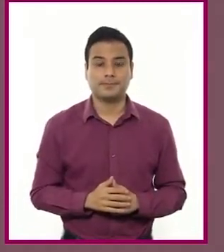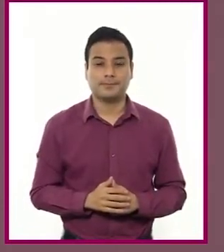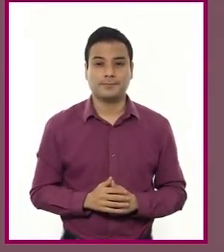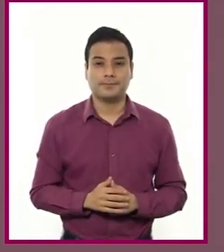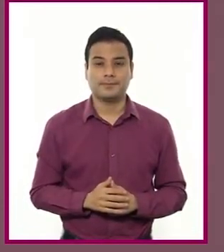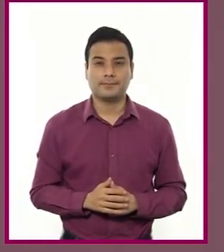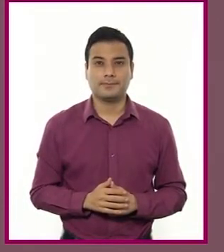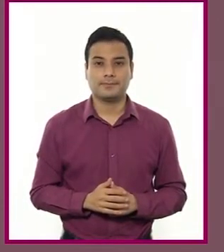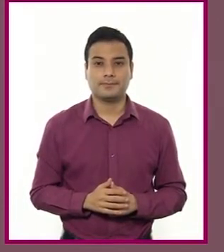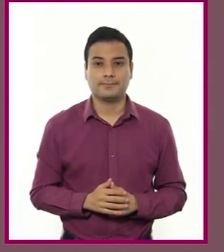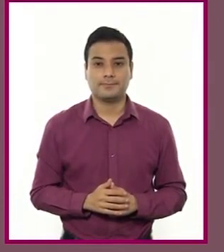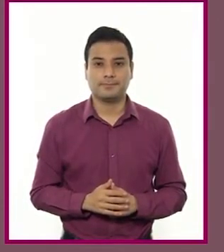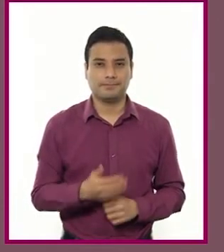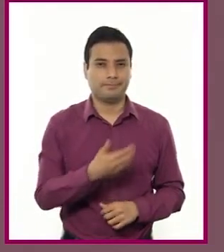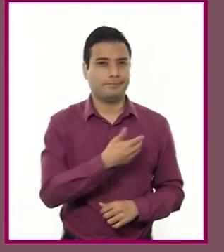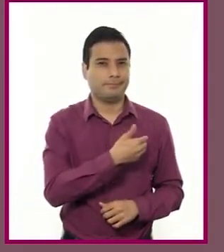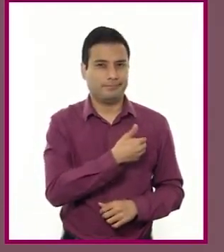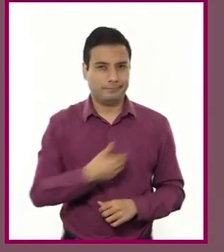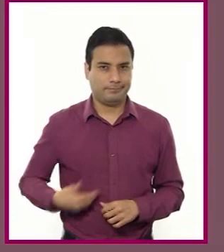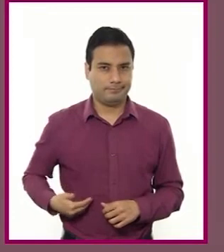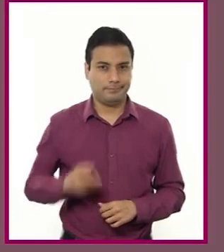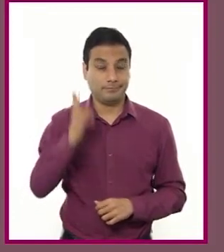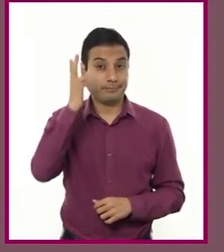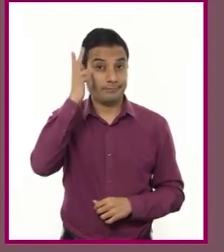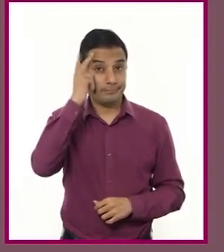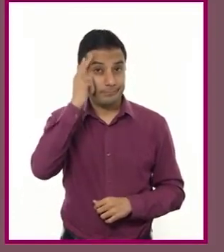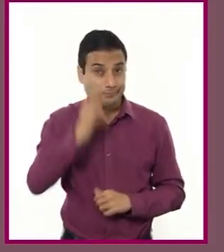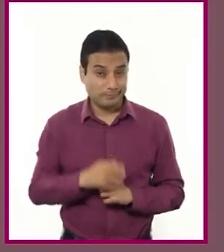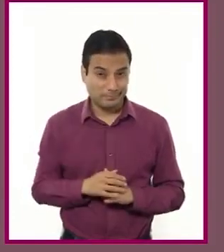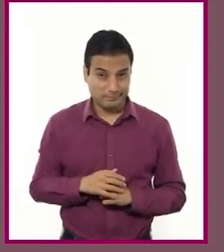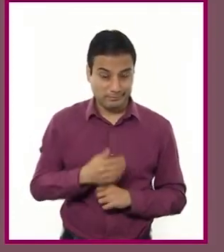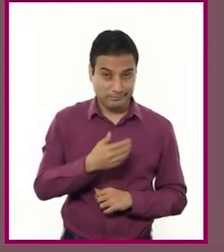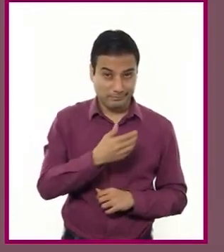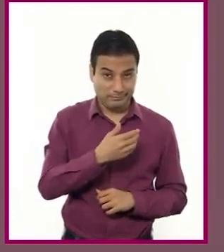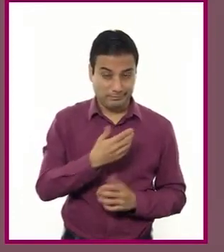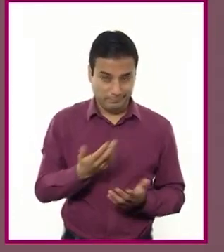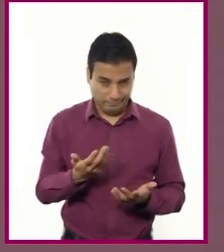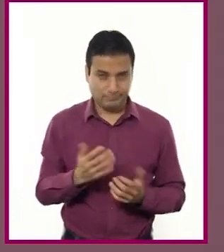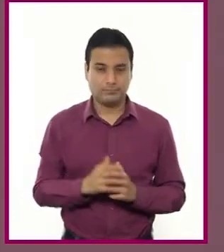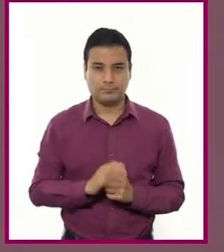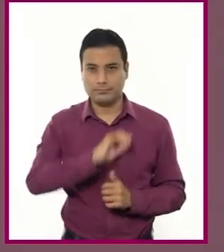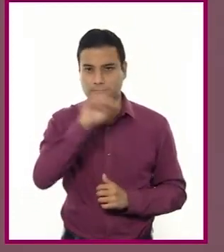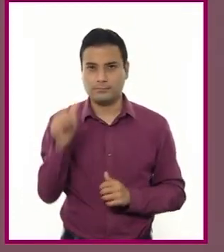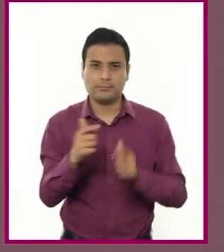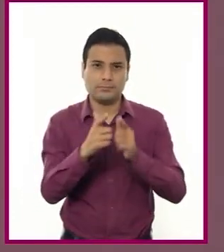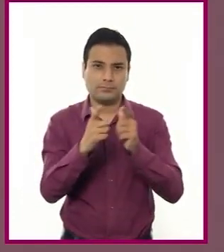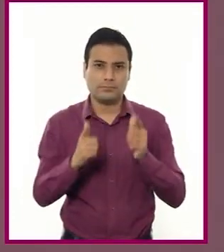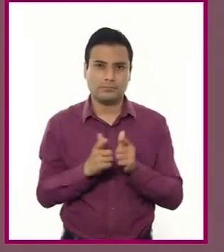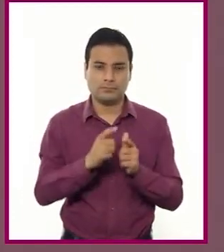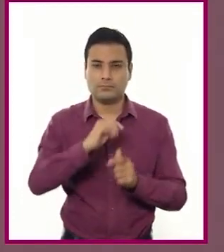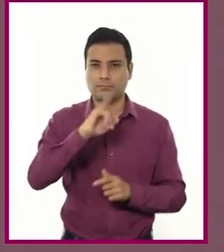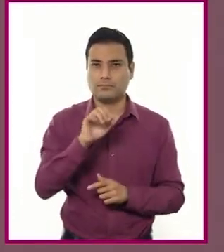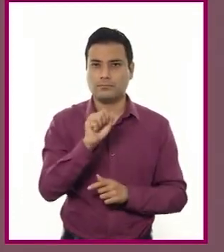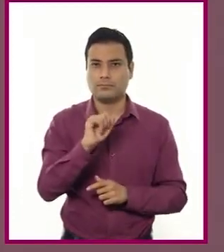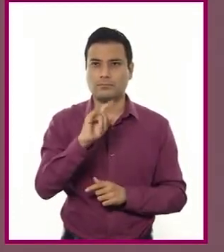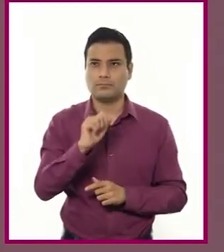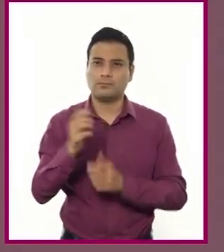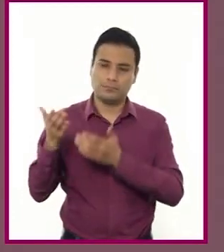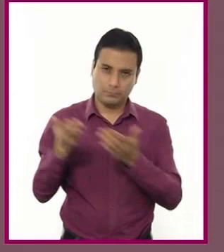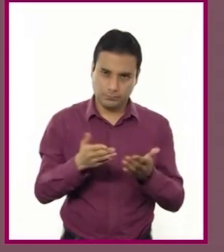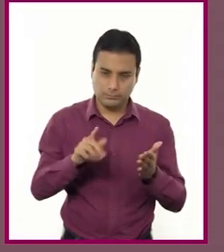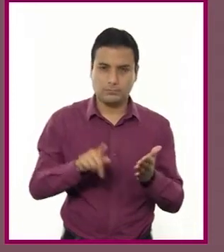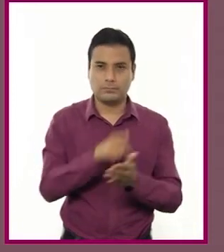Y es hasta que el presidente Porfirio Díaz gobernó México que los jesuitas regresaron y su colegio volvió a